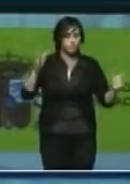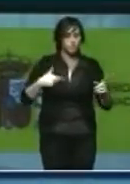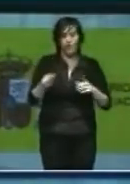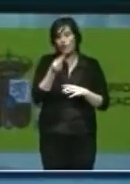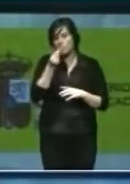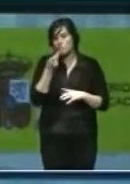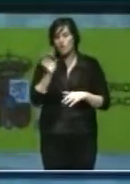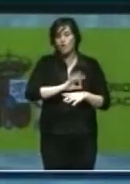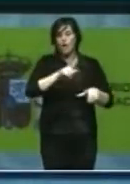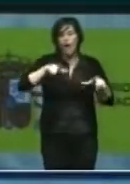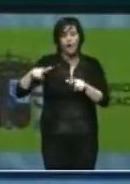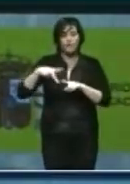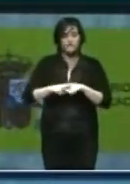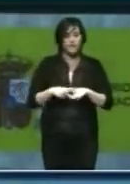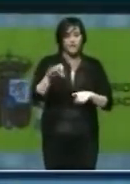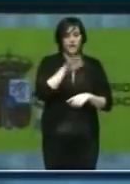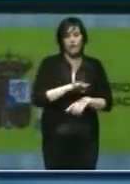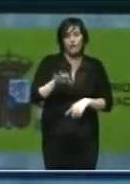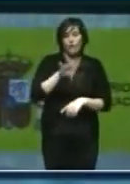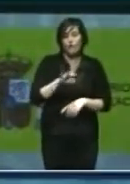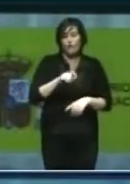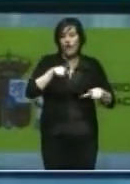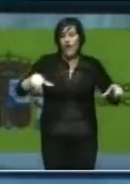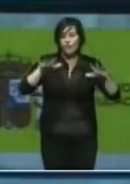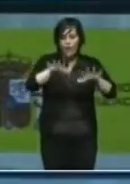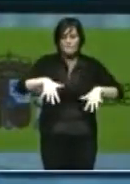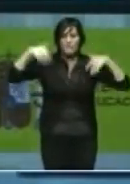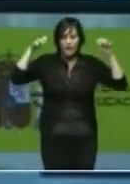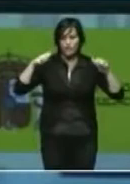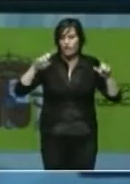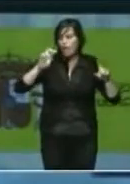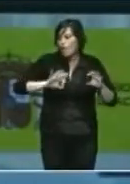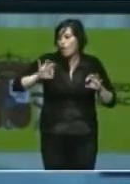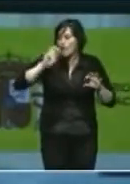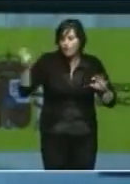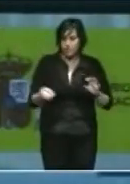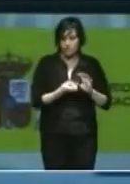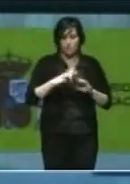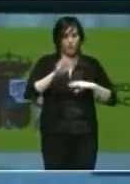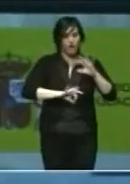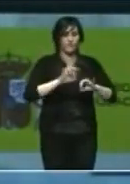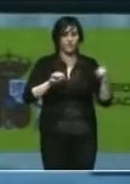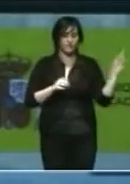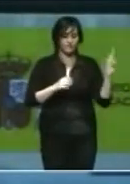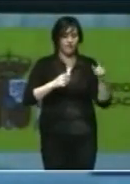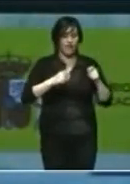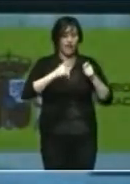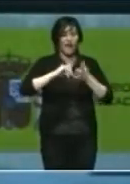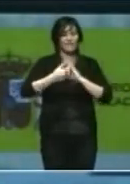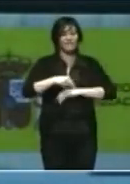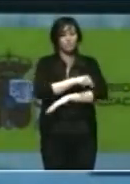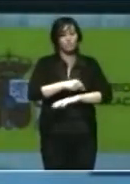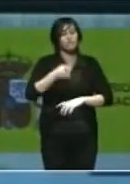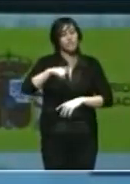comedor, bien las aulas taller, bien el aula magna, etcétera. Bueno, pues organizando esta arquitectura,